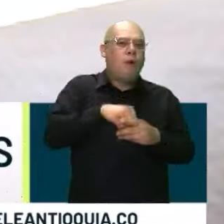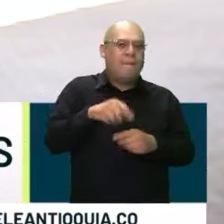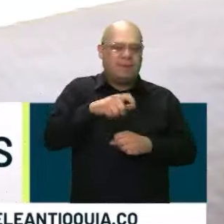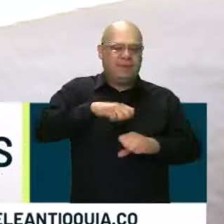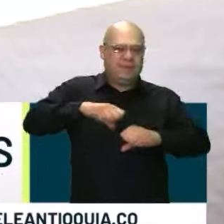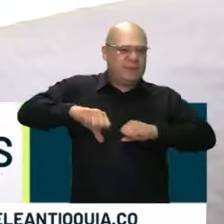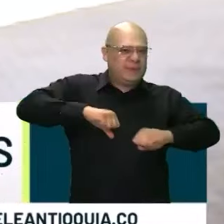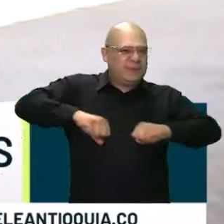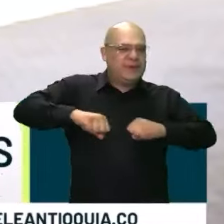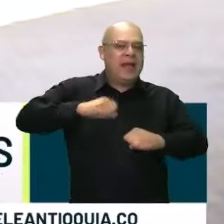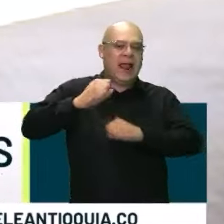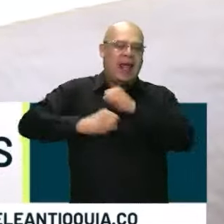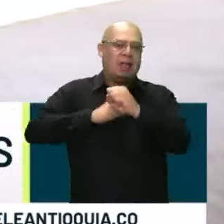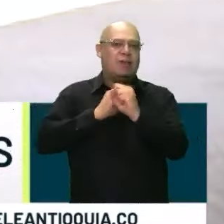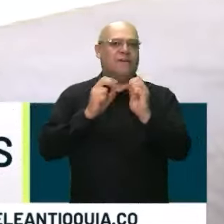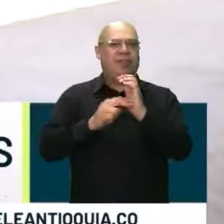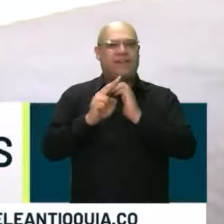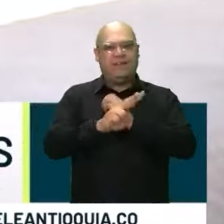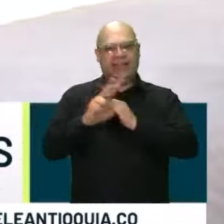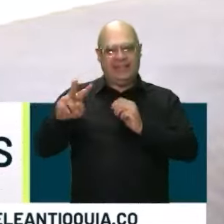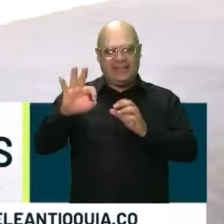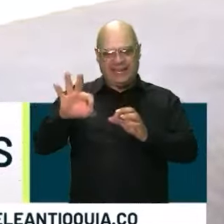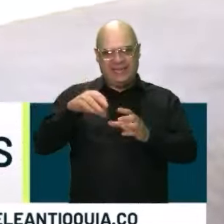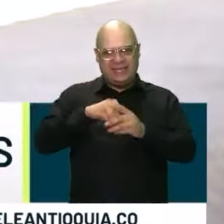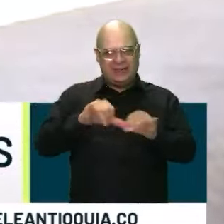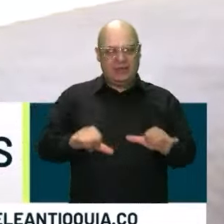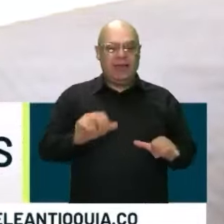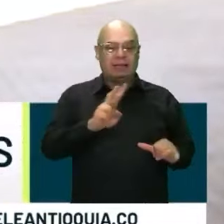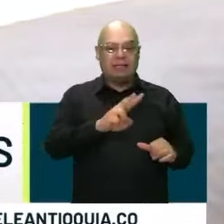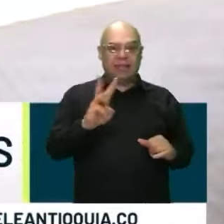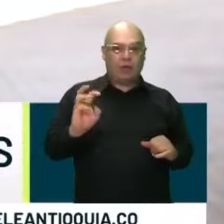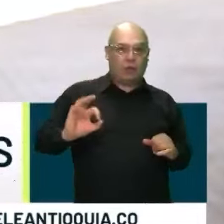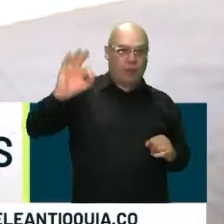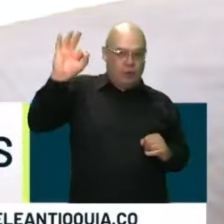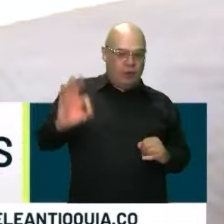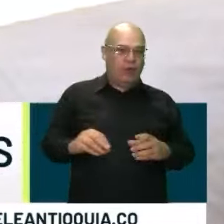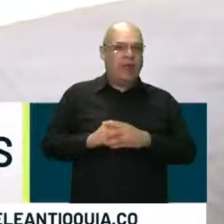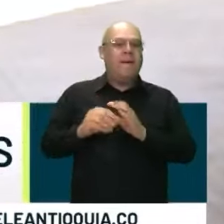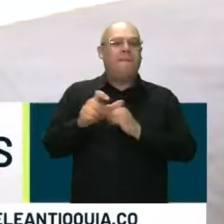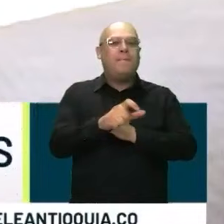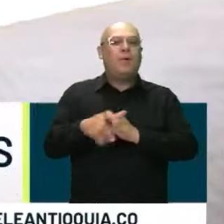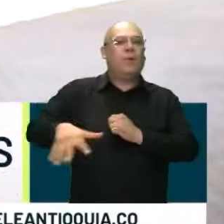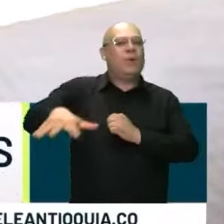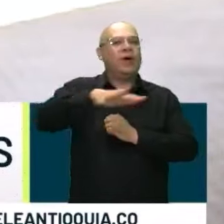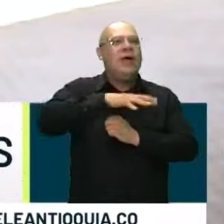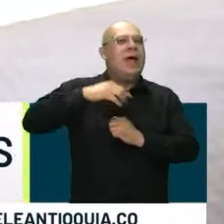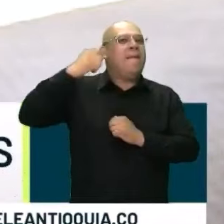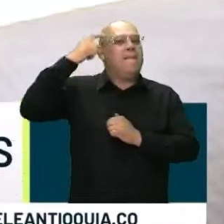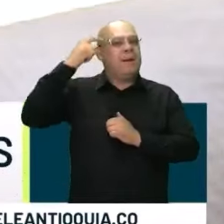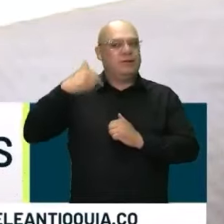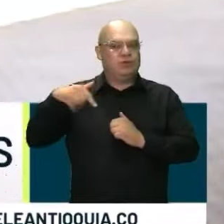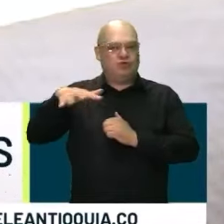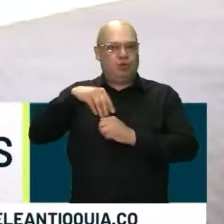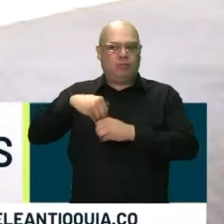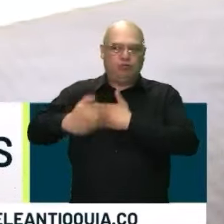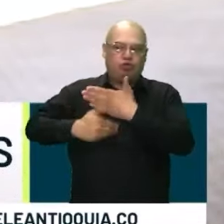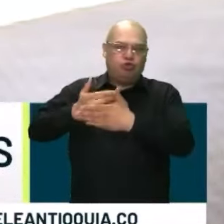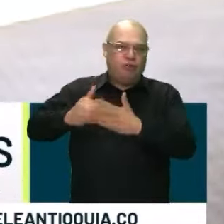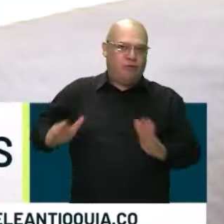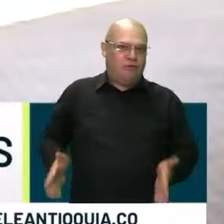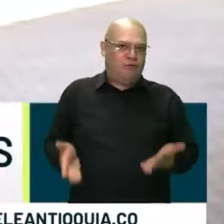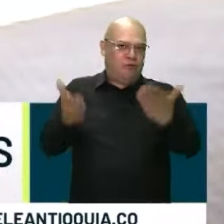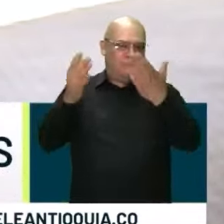año 2023. Solamente el 38% de los ciudadanos creían que la ciudad iba por un buen camino. También el